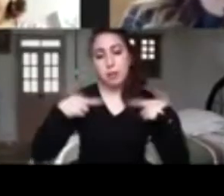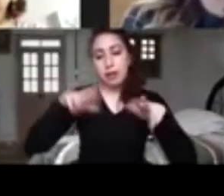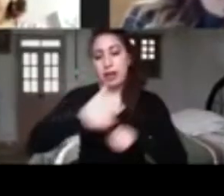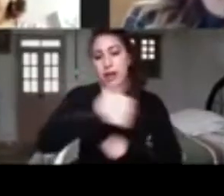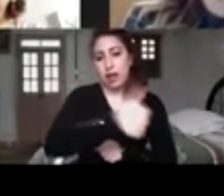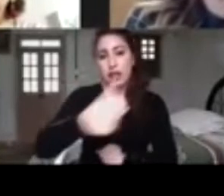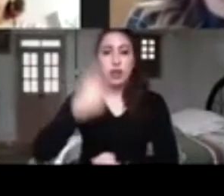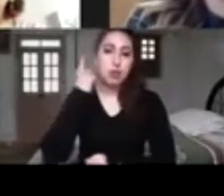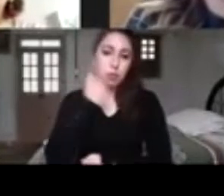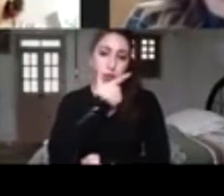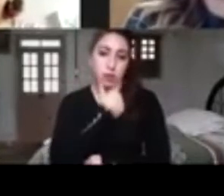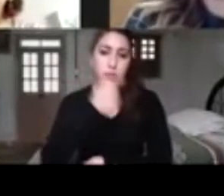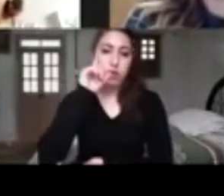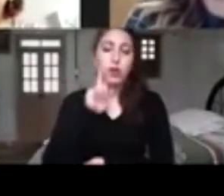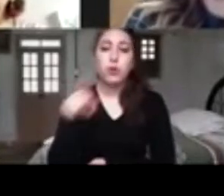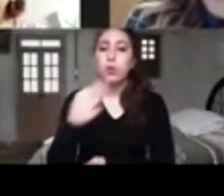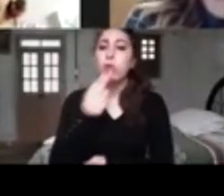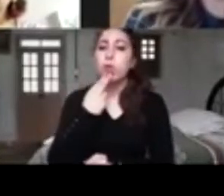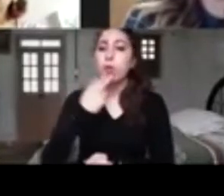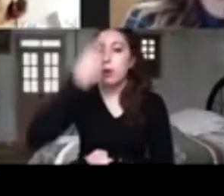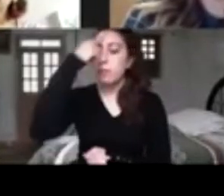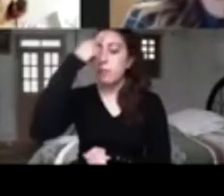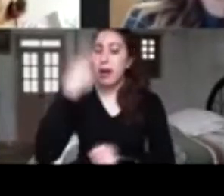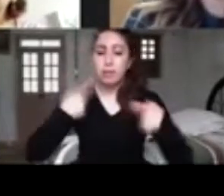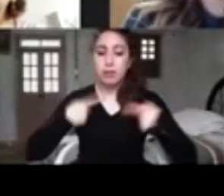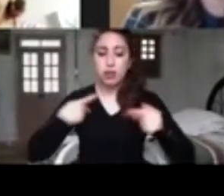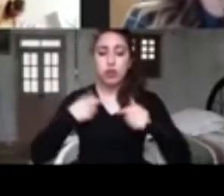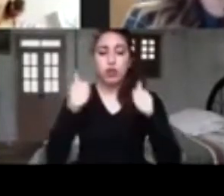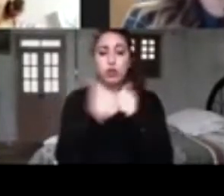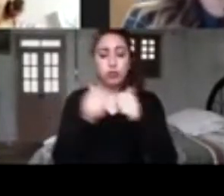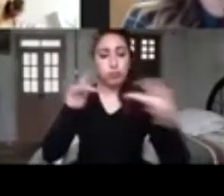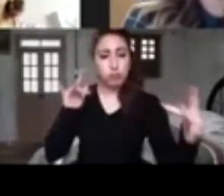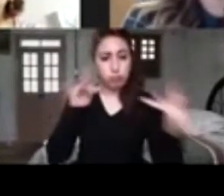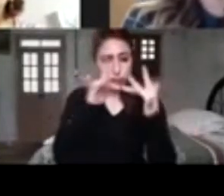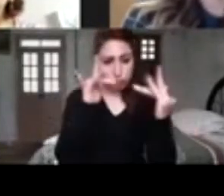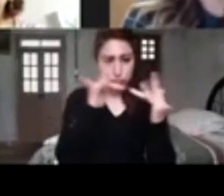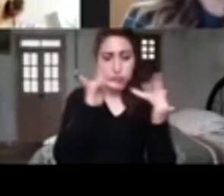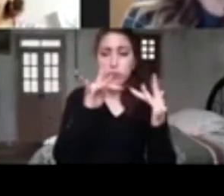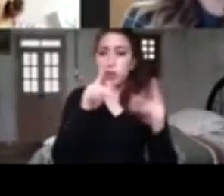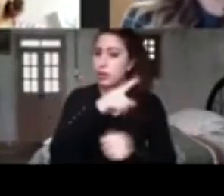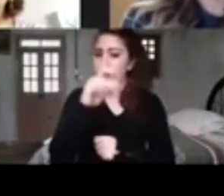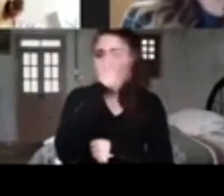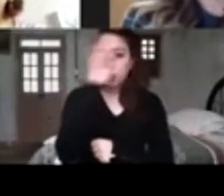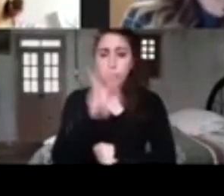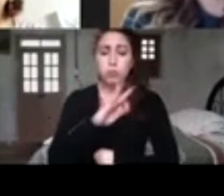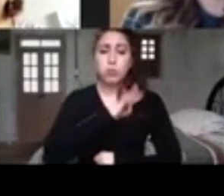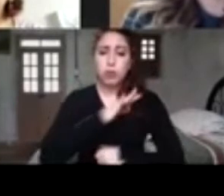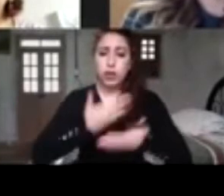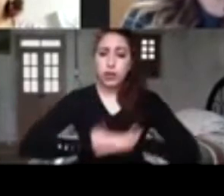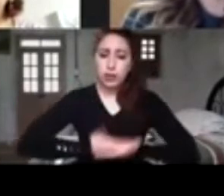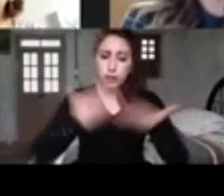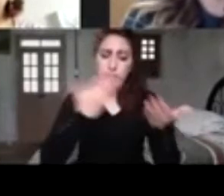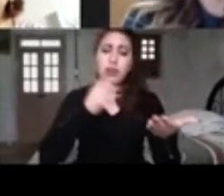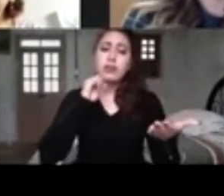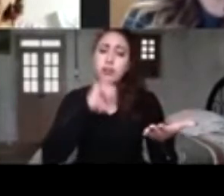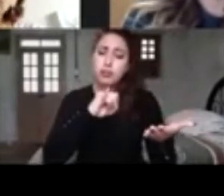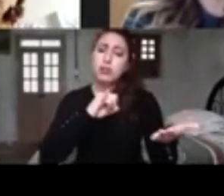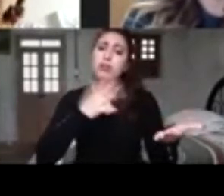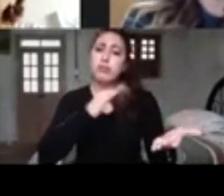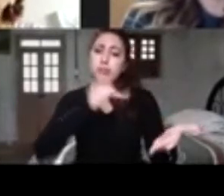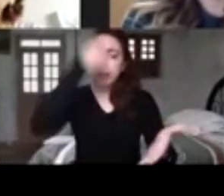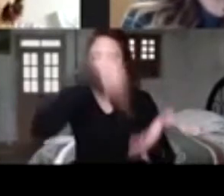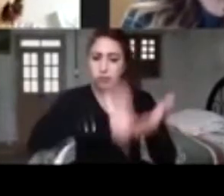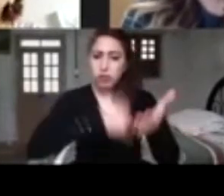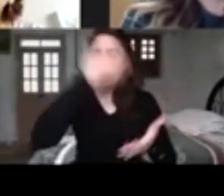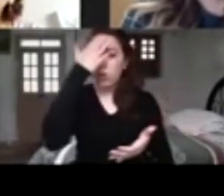que a través del contacto directo con la ciudadanía promuevan proactivamente la apertura y faciliten el acceso a la información